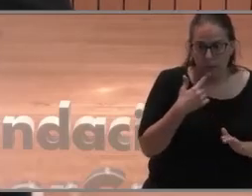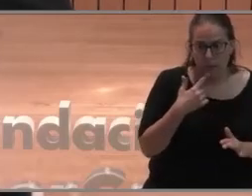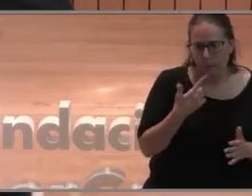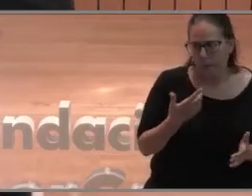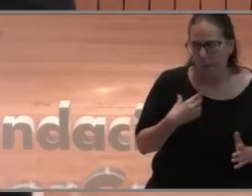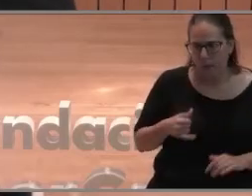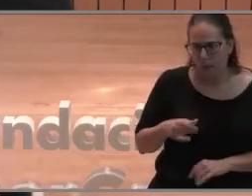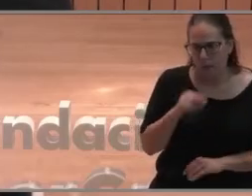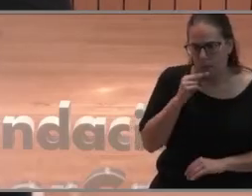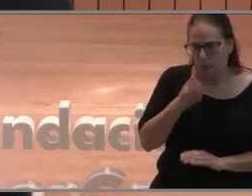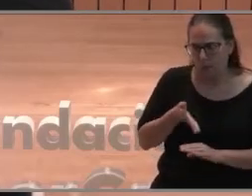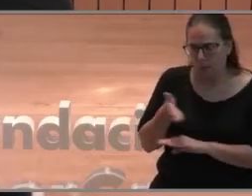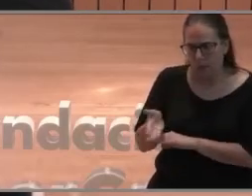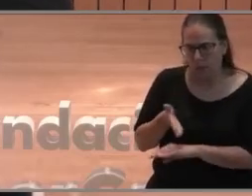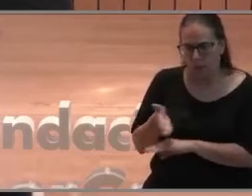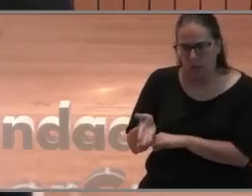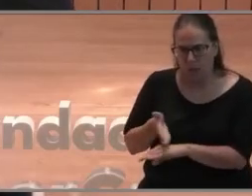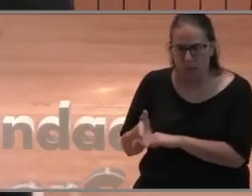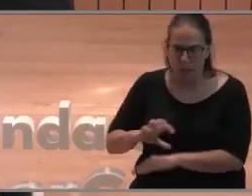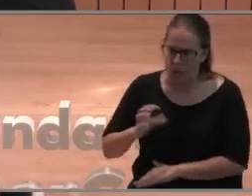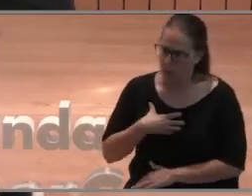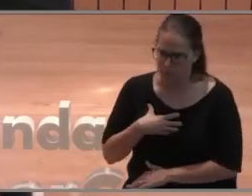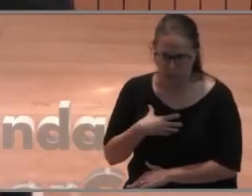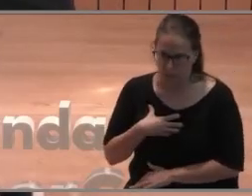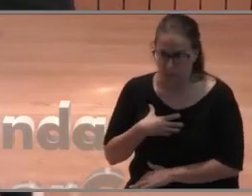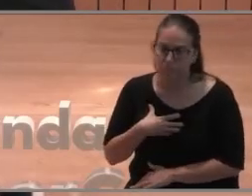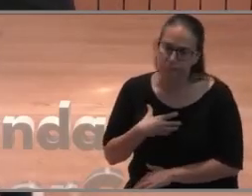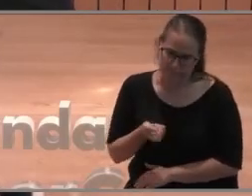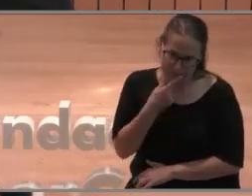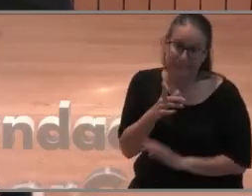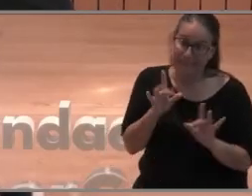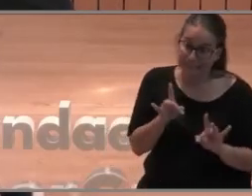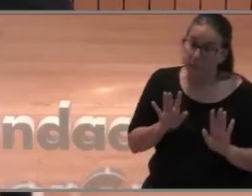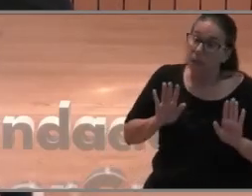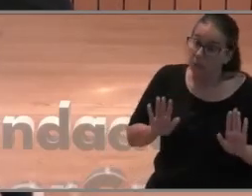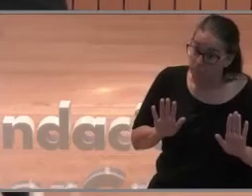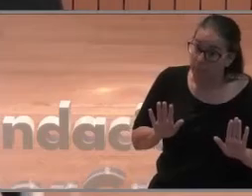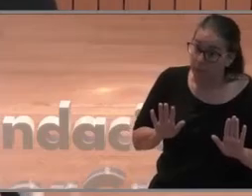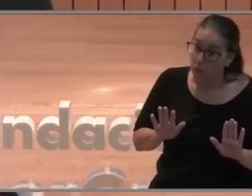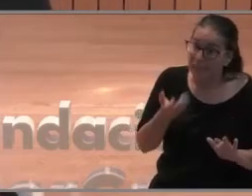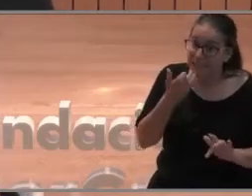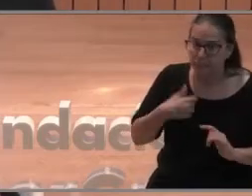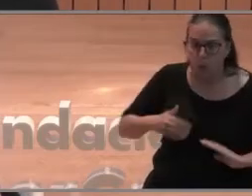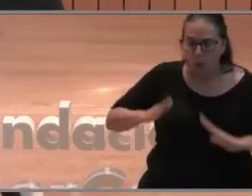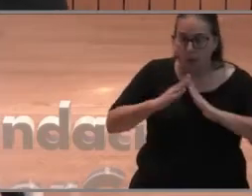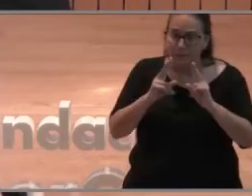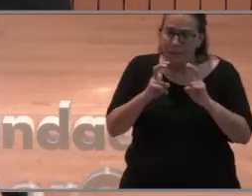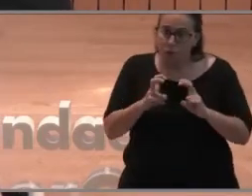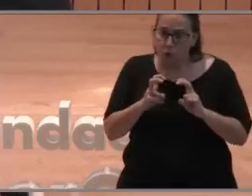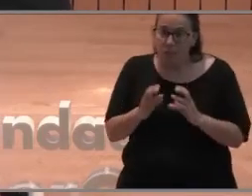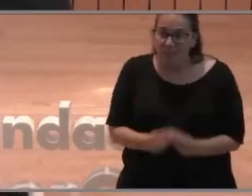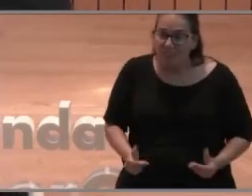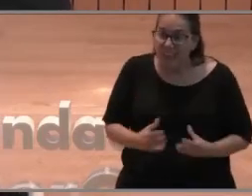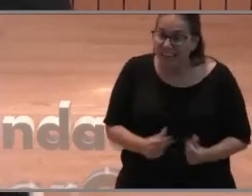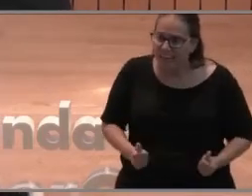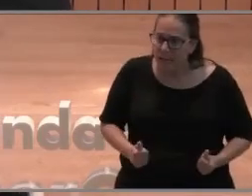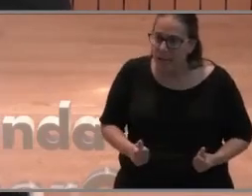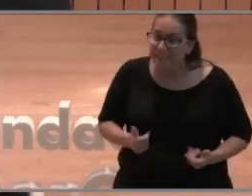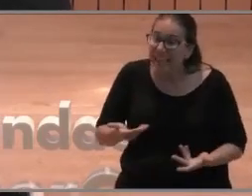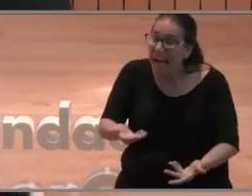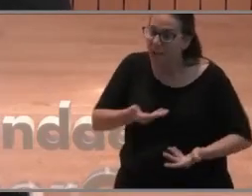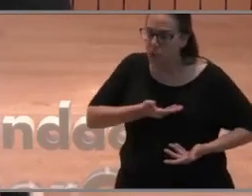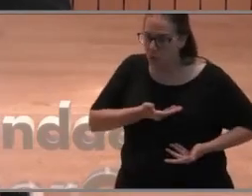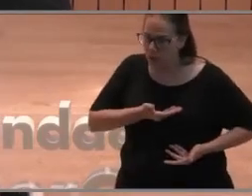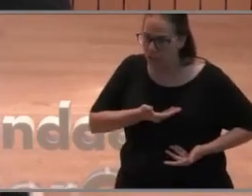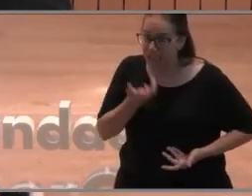yendo al baño. Pero si uno está en casa, al final la diarrea es un mecanismo de defensa del organismo. Si hay una infección